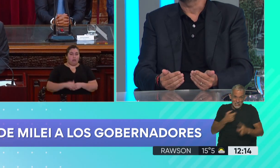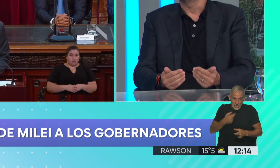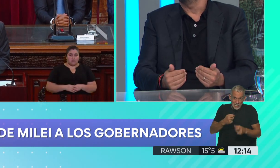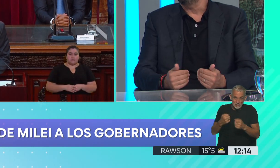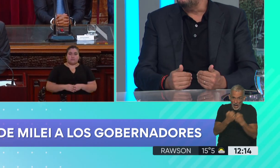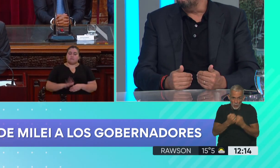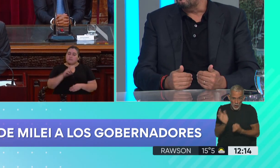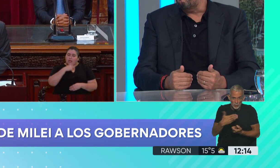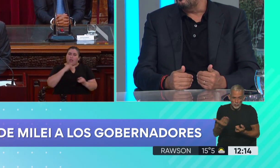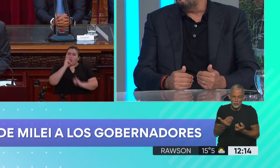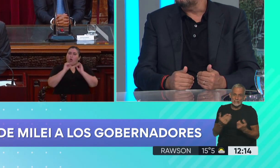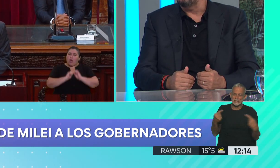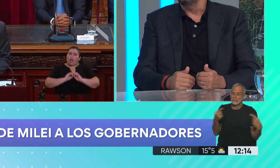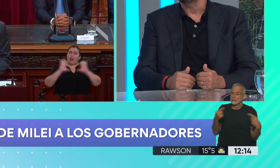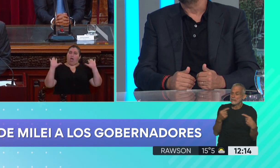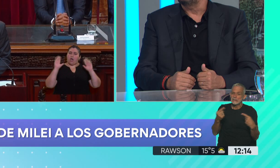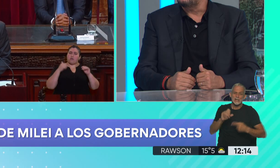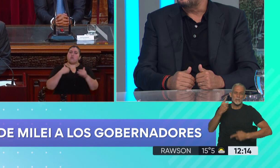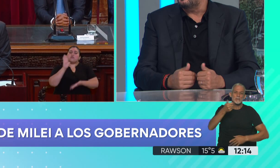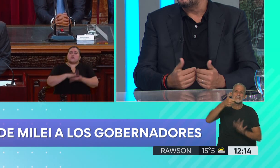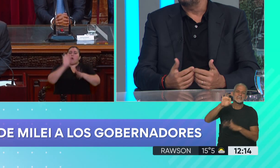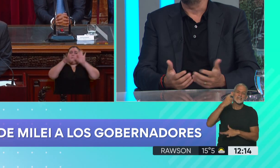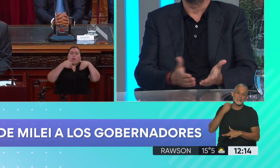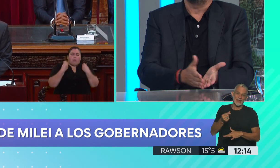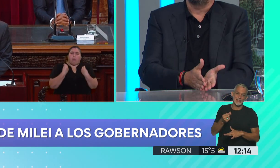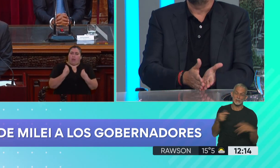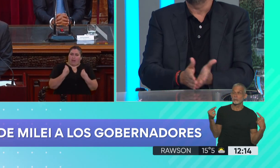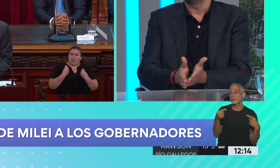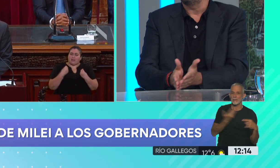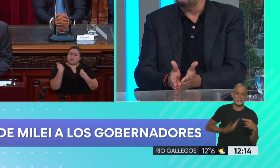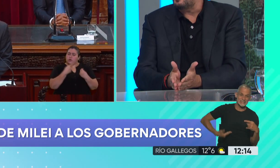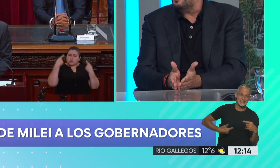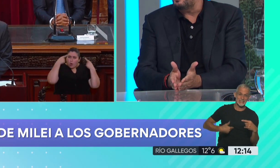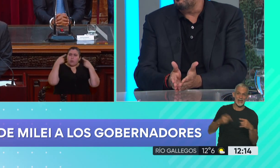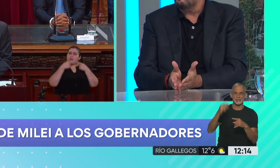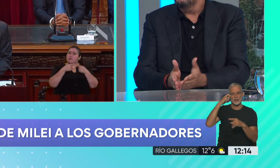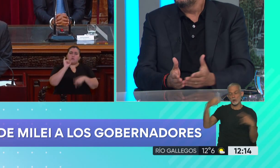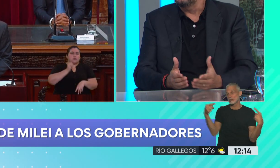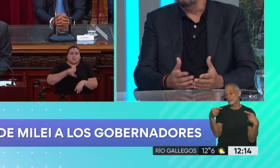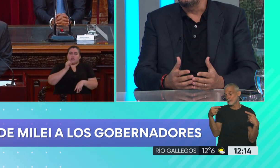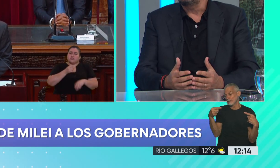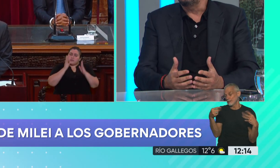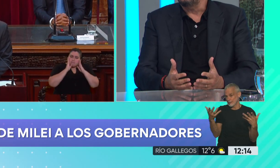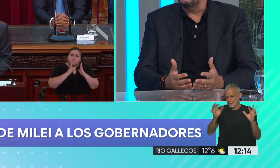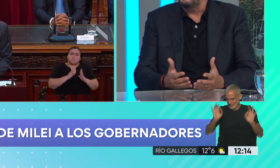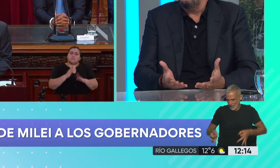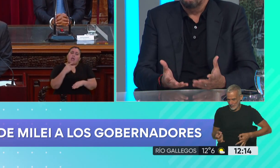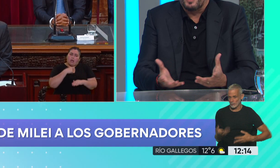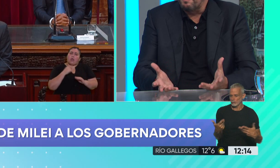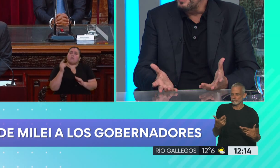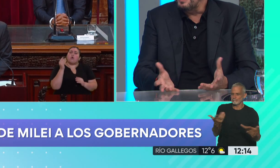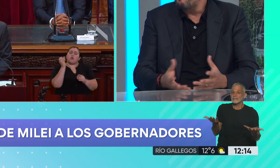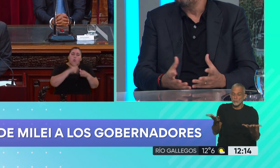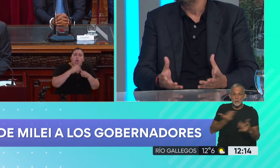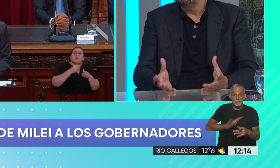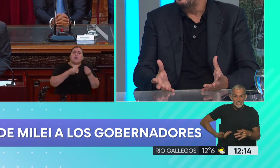lo conflictivo que fueron los primeros 60 días de la relación entre el presidente y el Poder Legislativo, creo que es interesante que